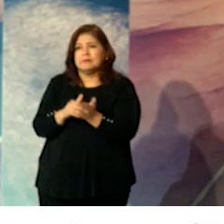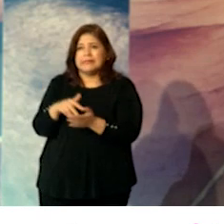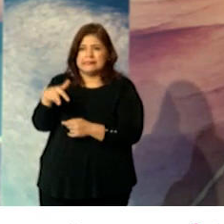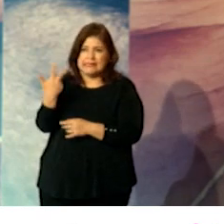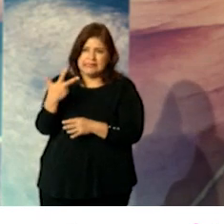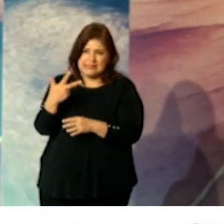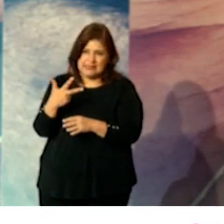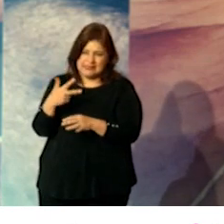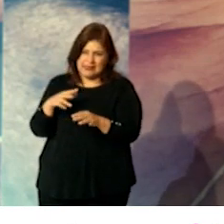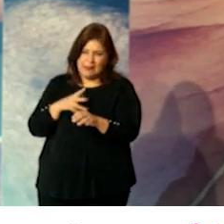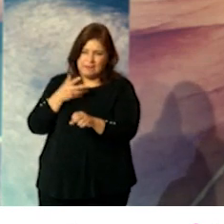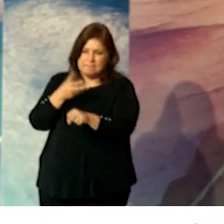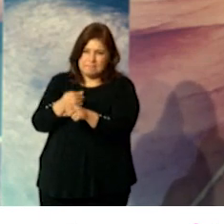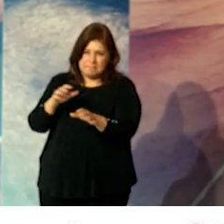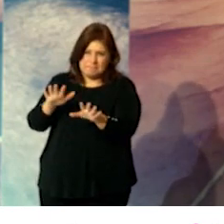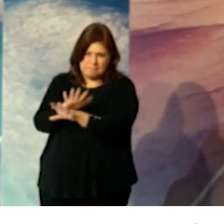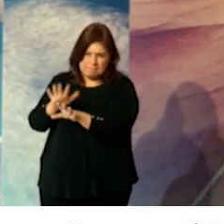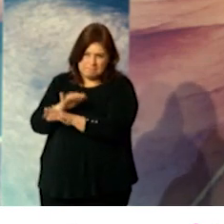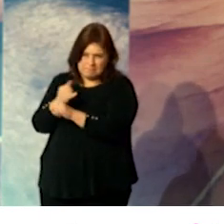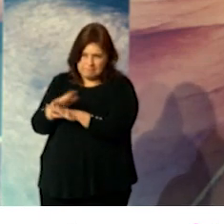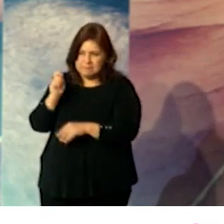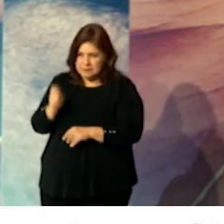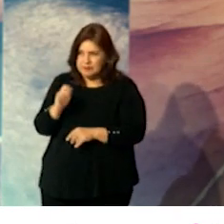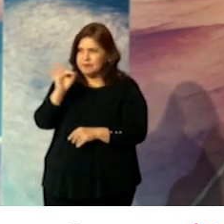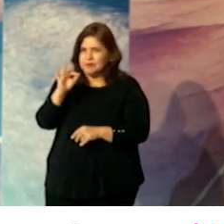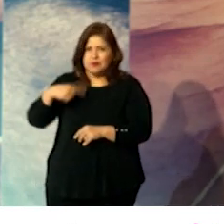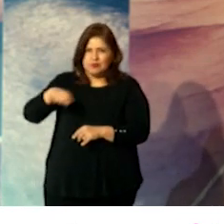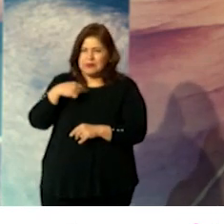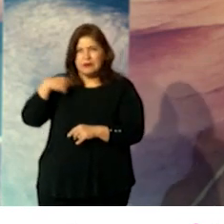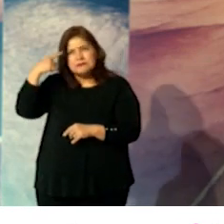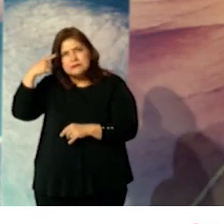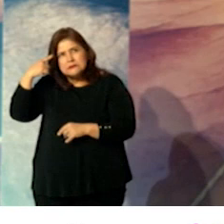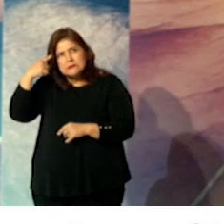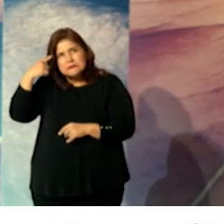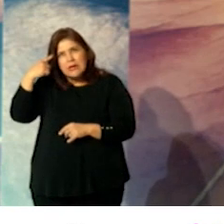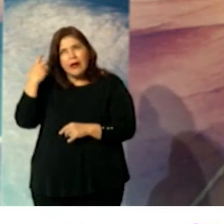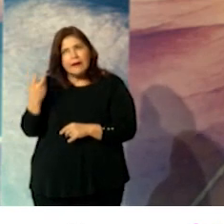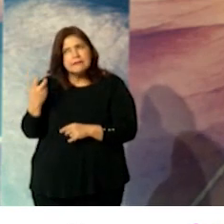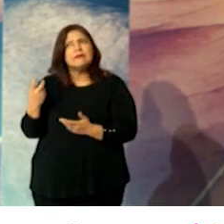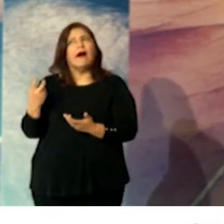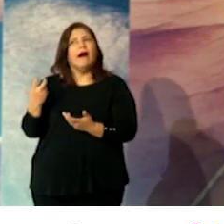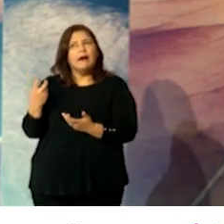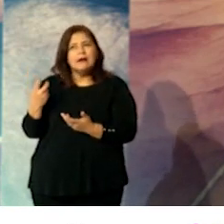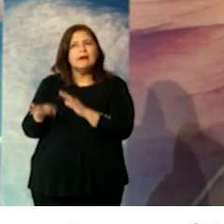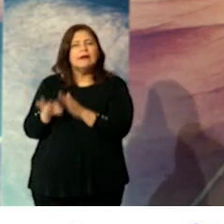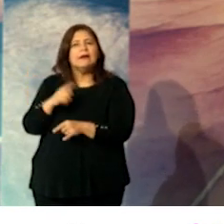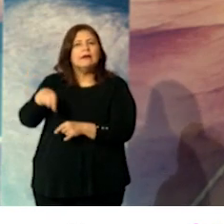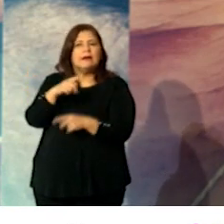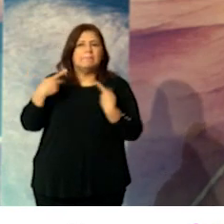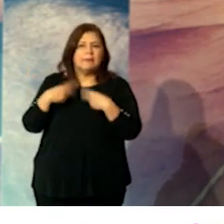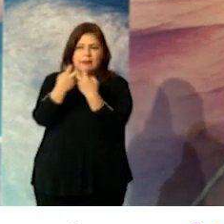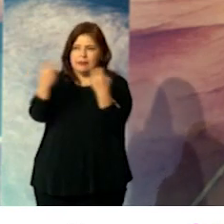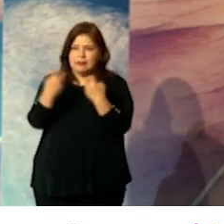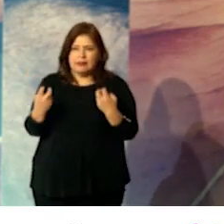2013. Si nos vamos todos a posicionarnos en ese lugar, prácticamente todas las que estamos sentadas